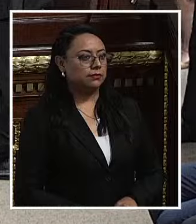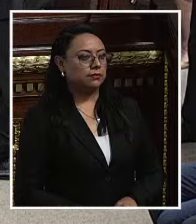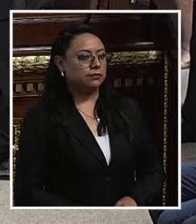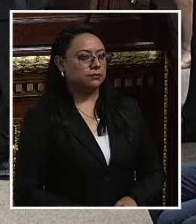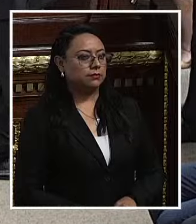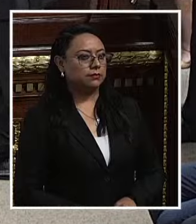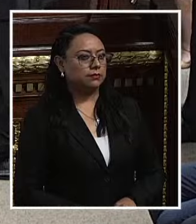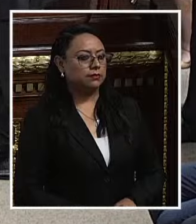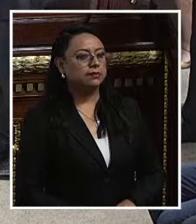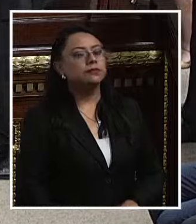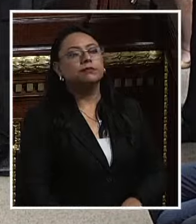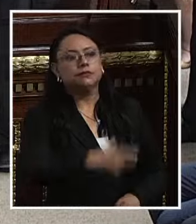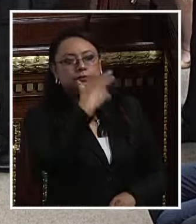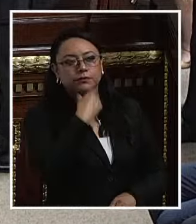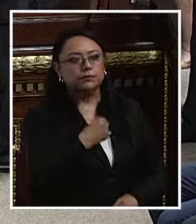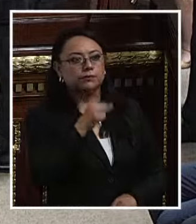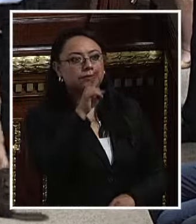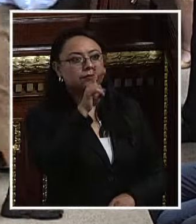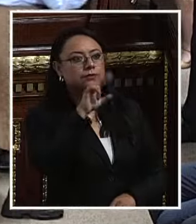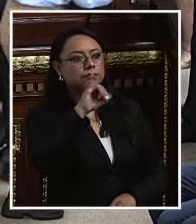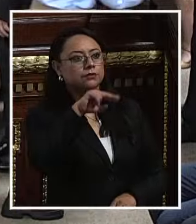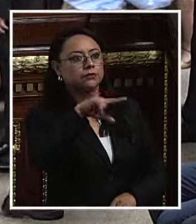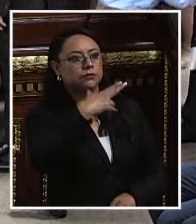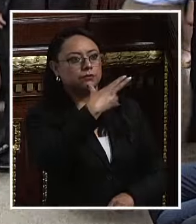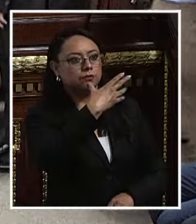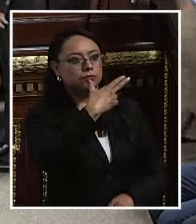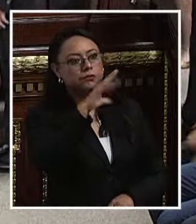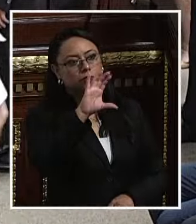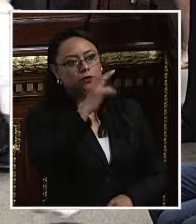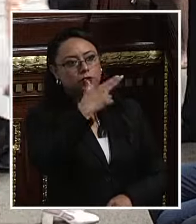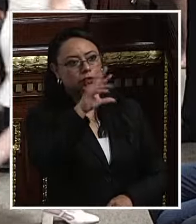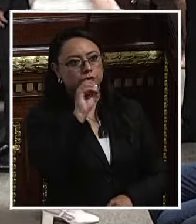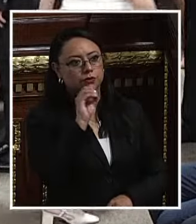Martínez Urincho Alberto.